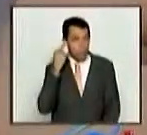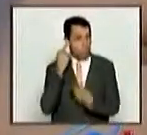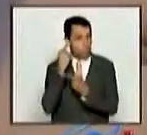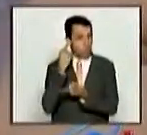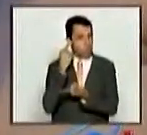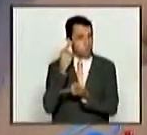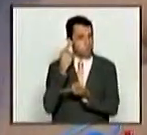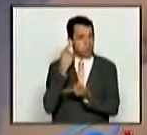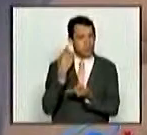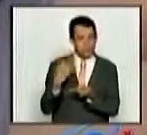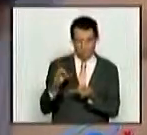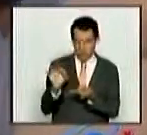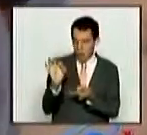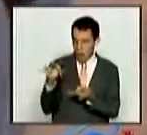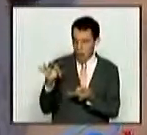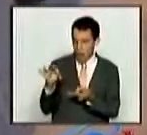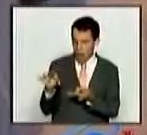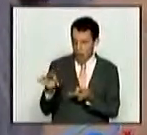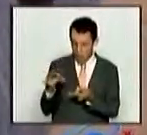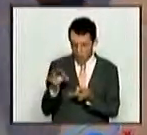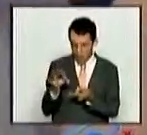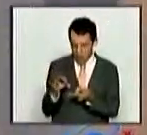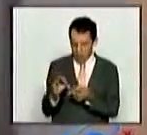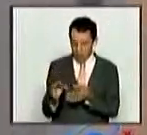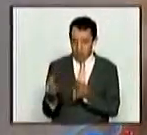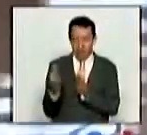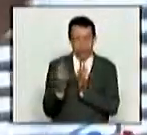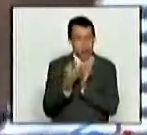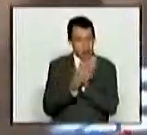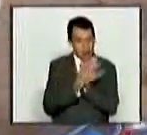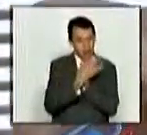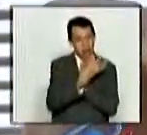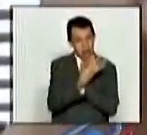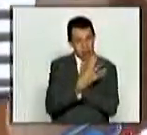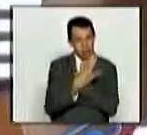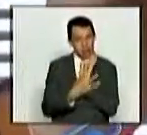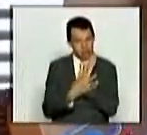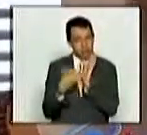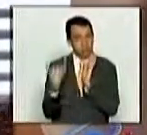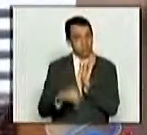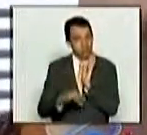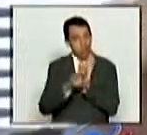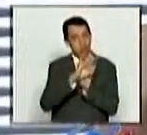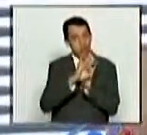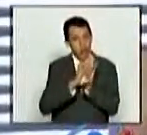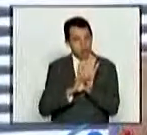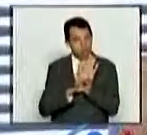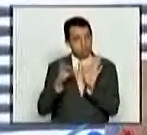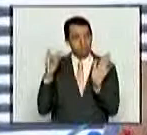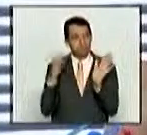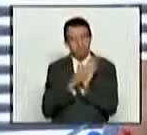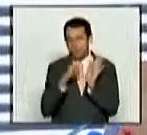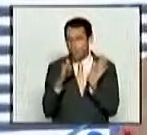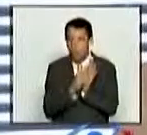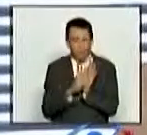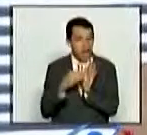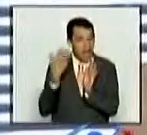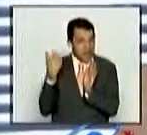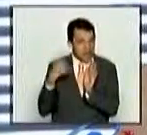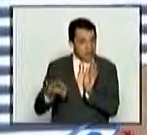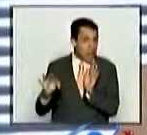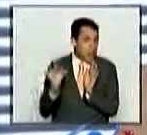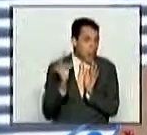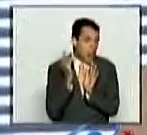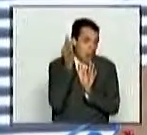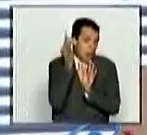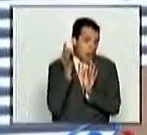a contemplar las chinchetas puestas en sus lugares. Vamos a dar cuenta que están exactamente en los mismos puntos donde estamos colocando las